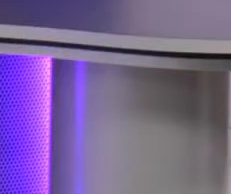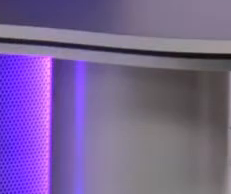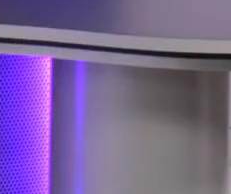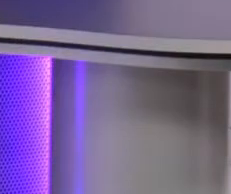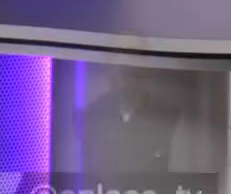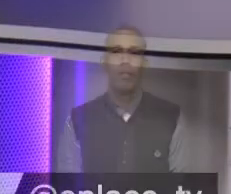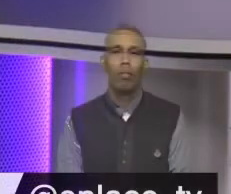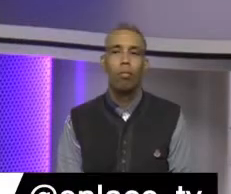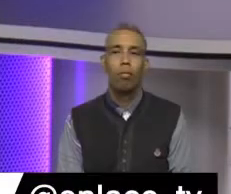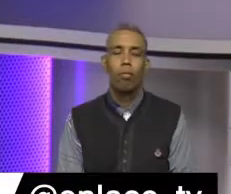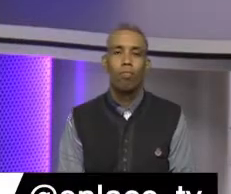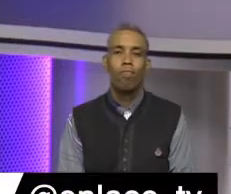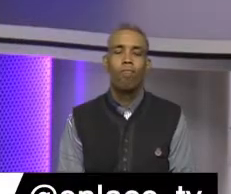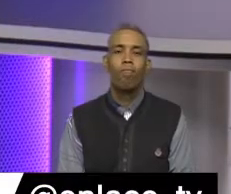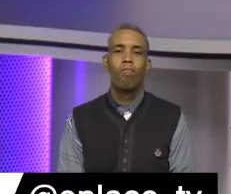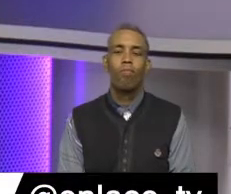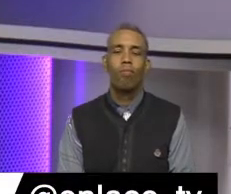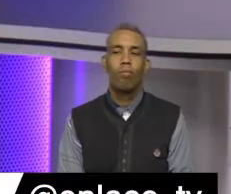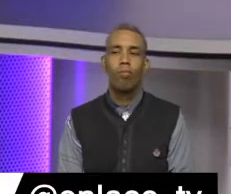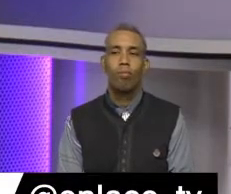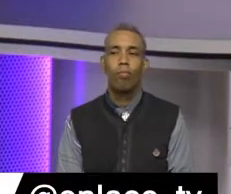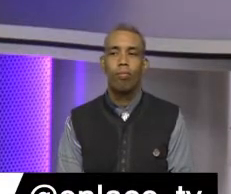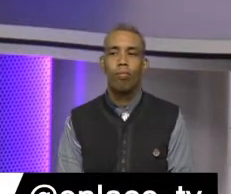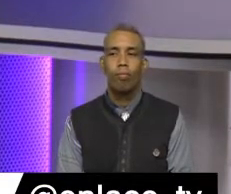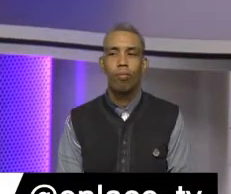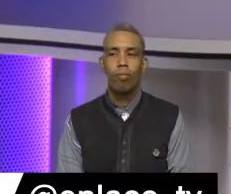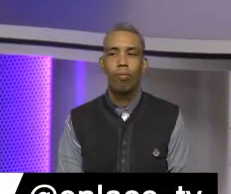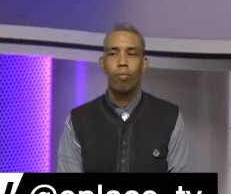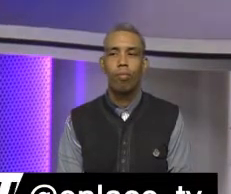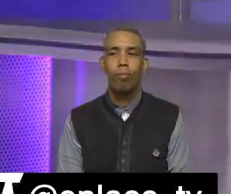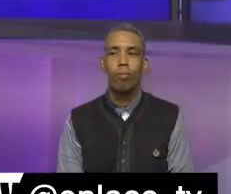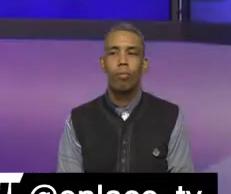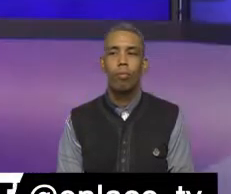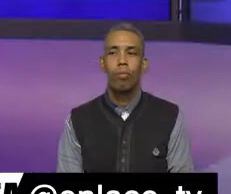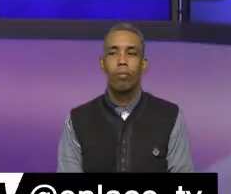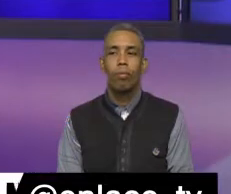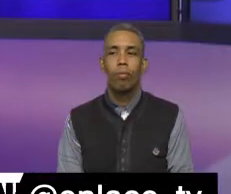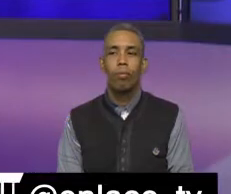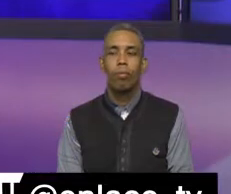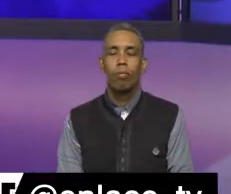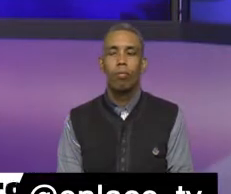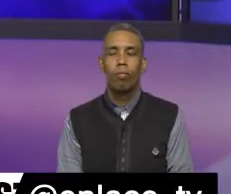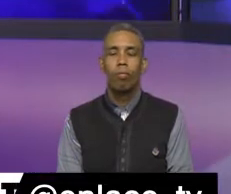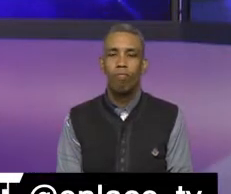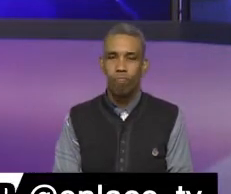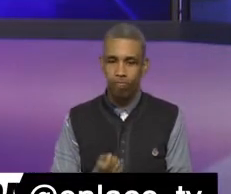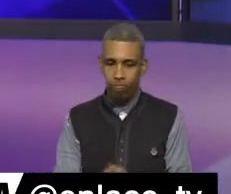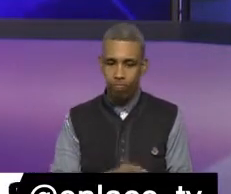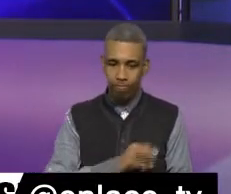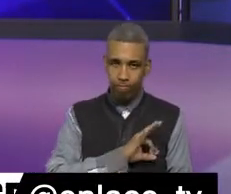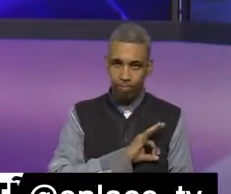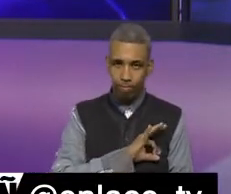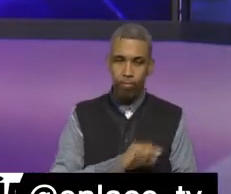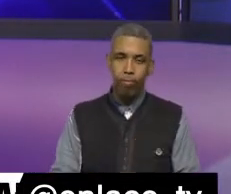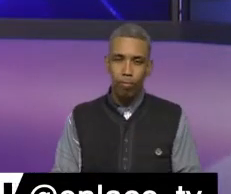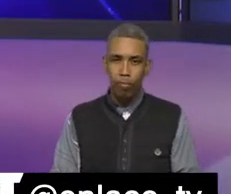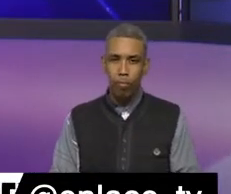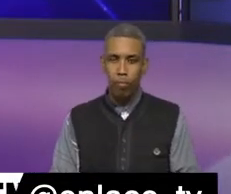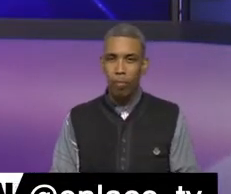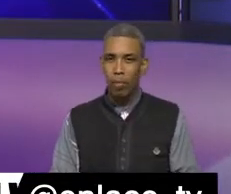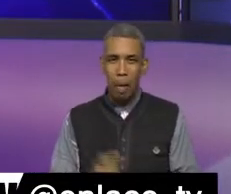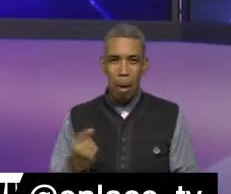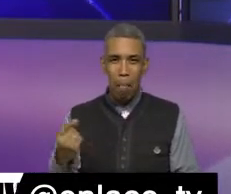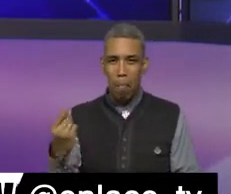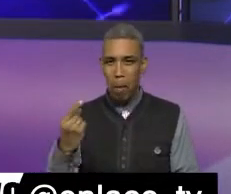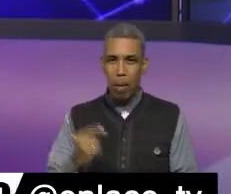Continuamos con más información. Gracias por seguir con nosotros en Enlace Noticias. Este sábado 28 de octubre sesionará por primera vez el